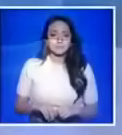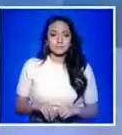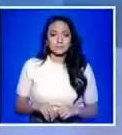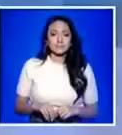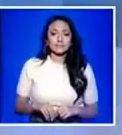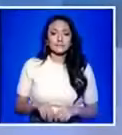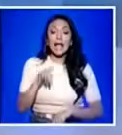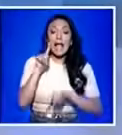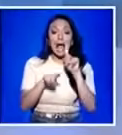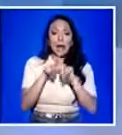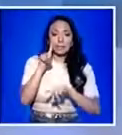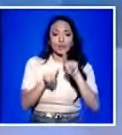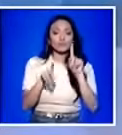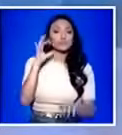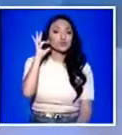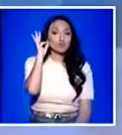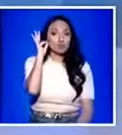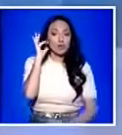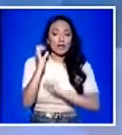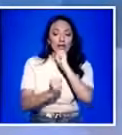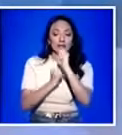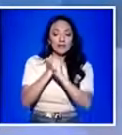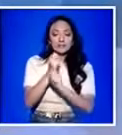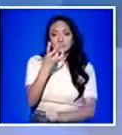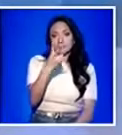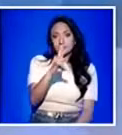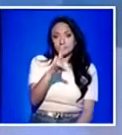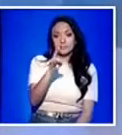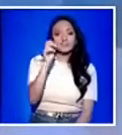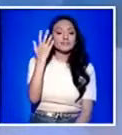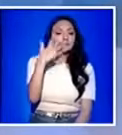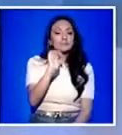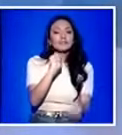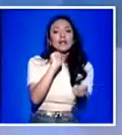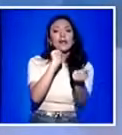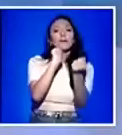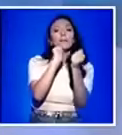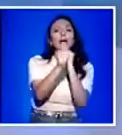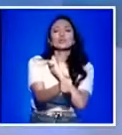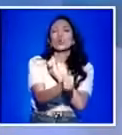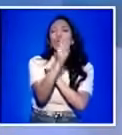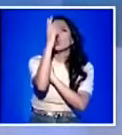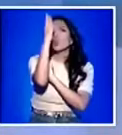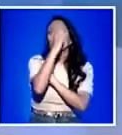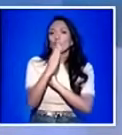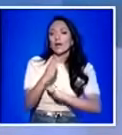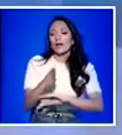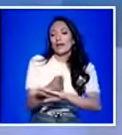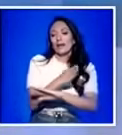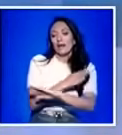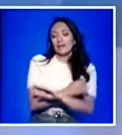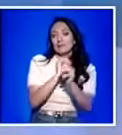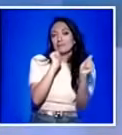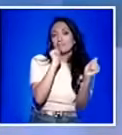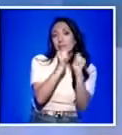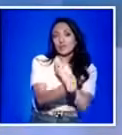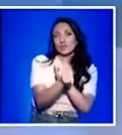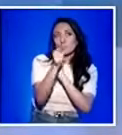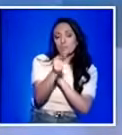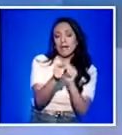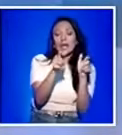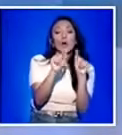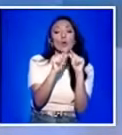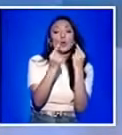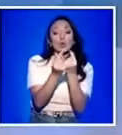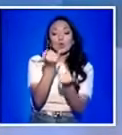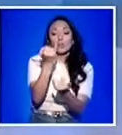Amigos, la selección femenina sub-17 consiguió una clasificación histórica a lo que va a ser la fase final de este